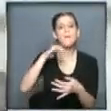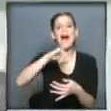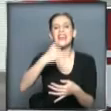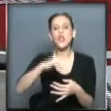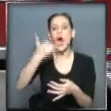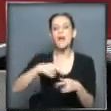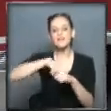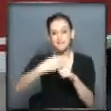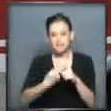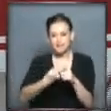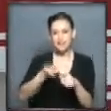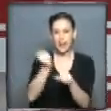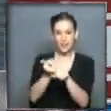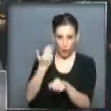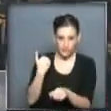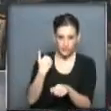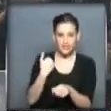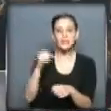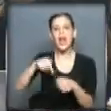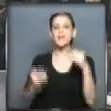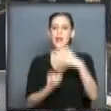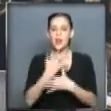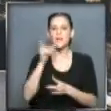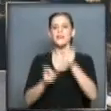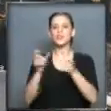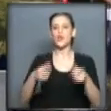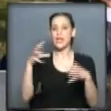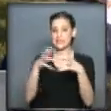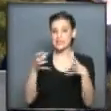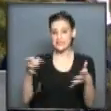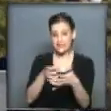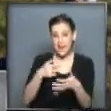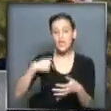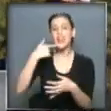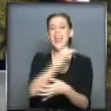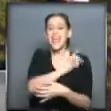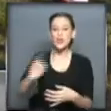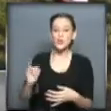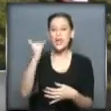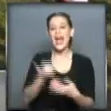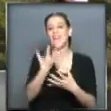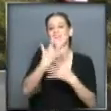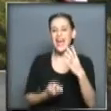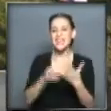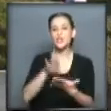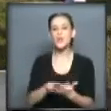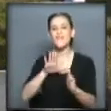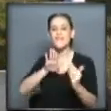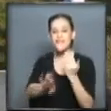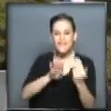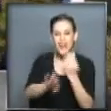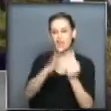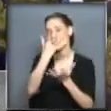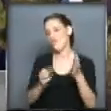marzo. Por la mañana, delegados de la línea Sarmiento habían denunciado una falla en el sistema de frenos. Lo